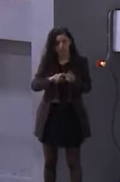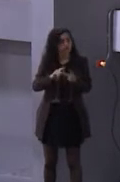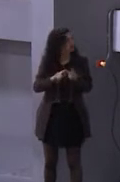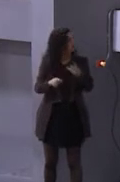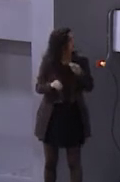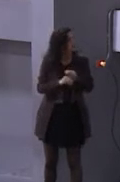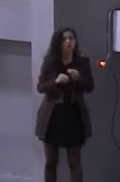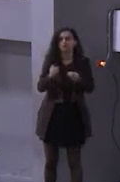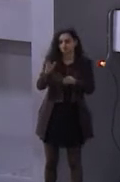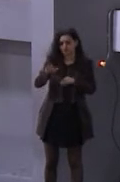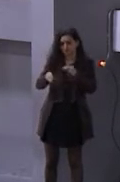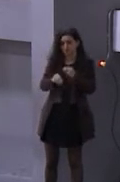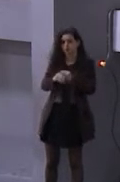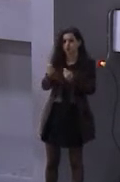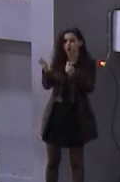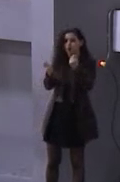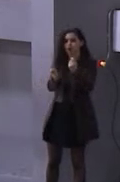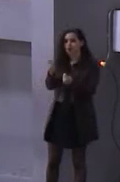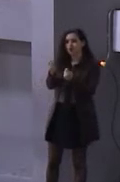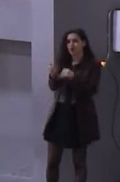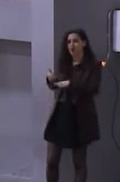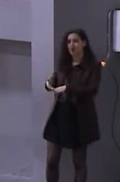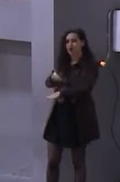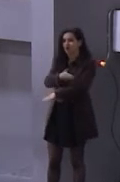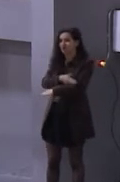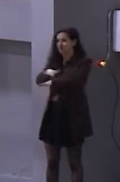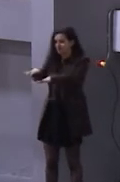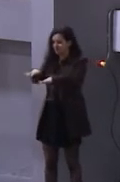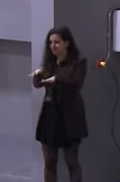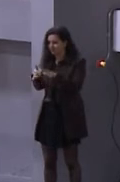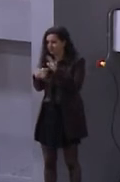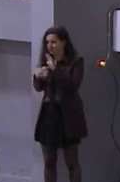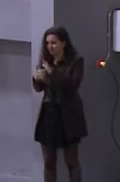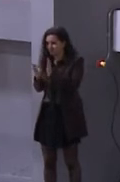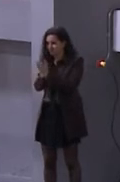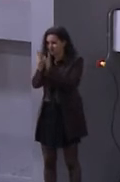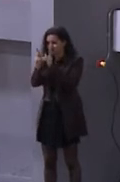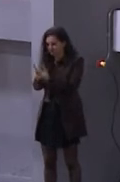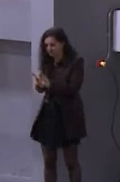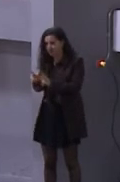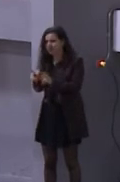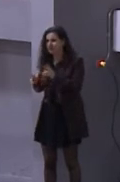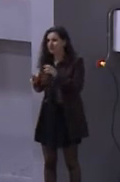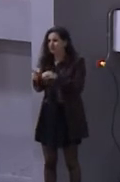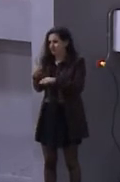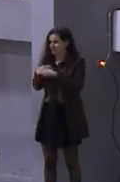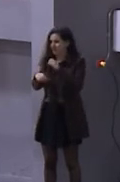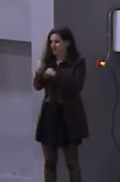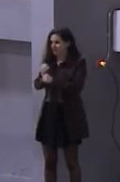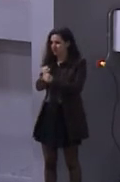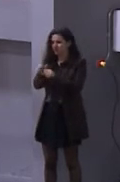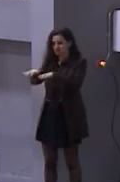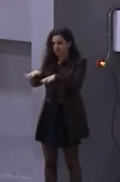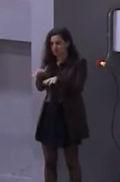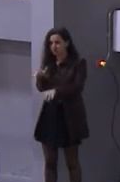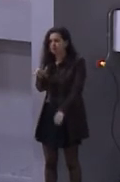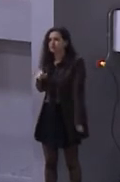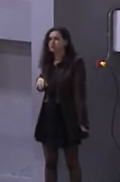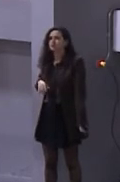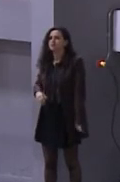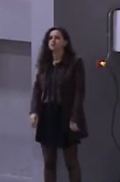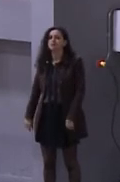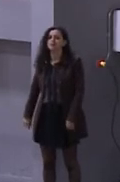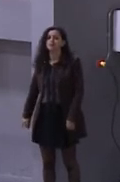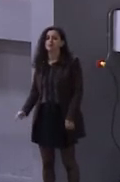que nosotros habíamos hecho y que mostramos en las asambleas estudiantiles, multiestamentarias y profesorales el año pasado